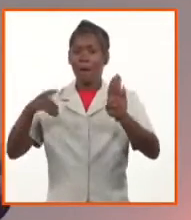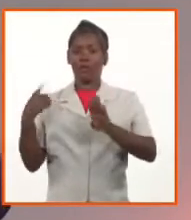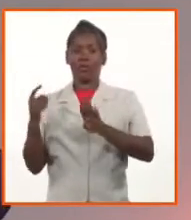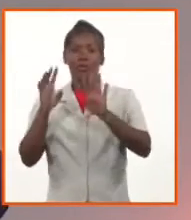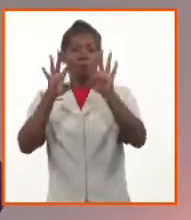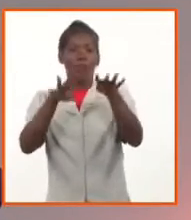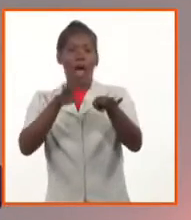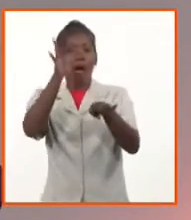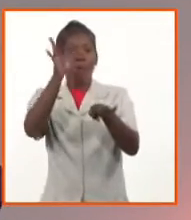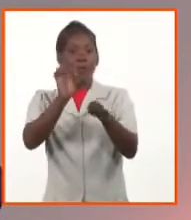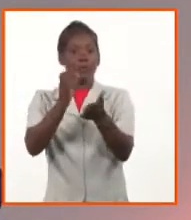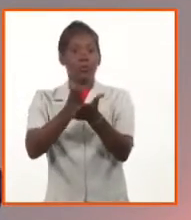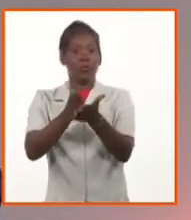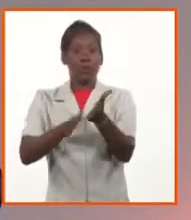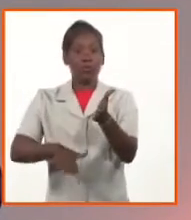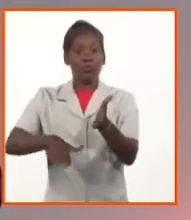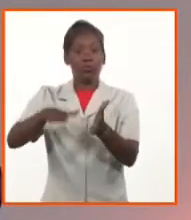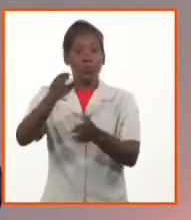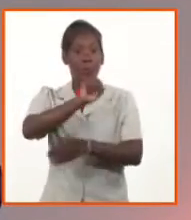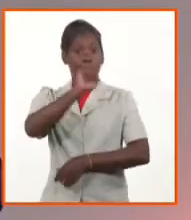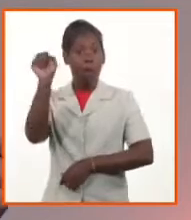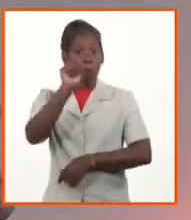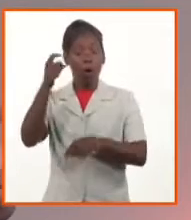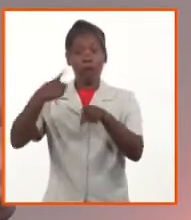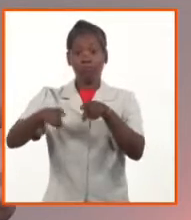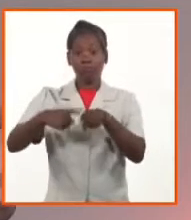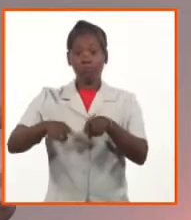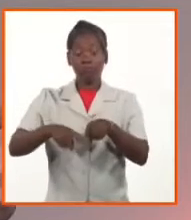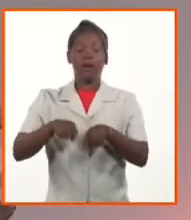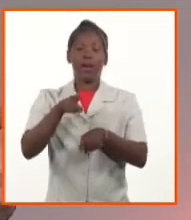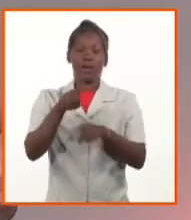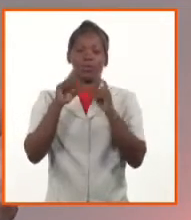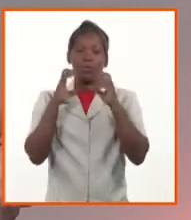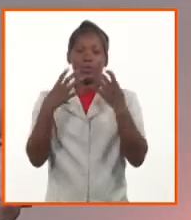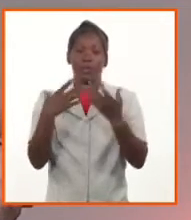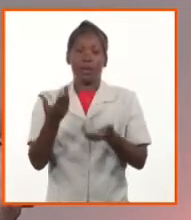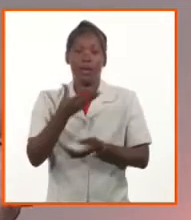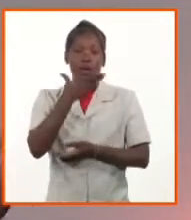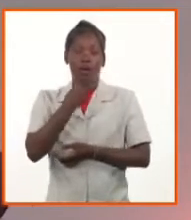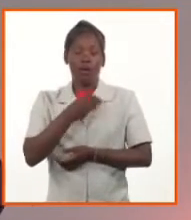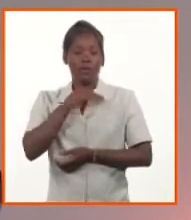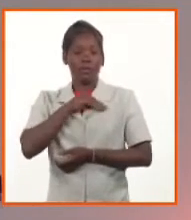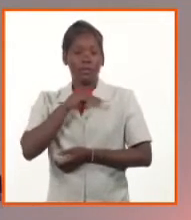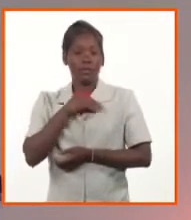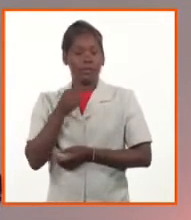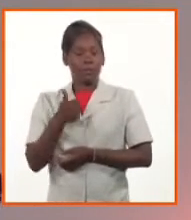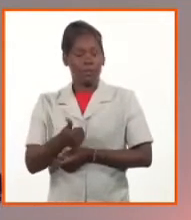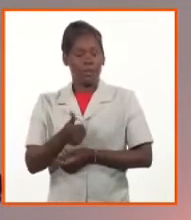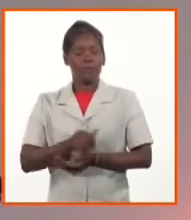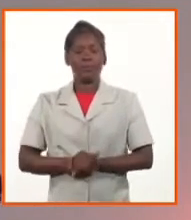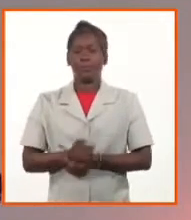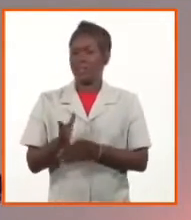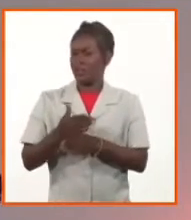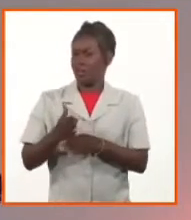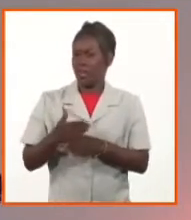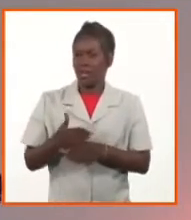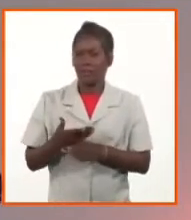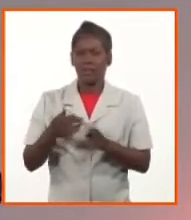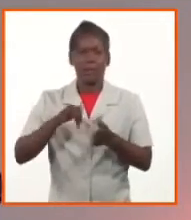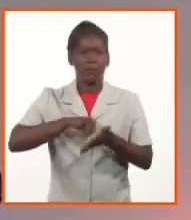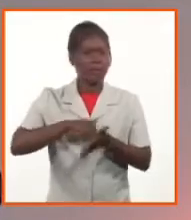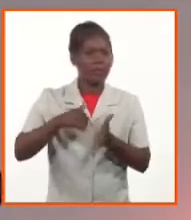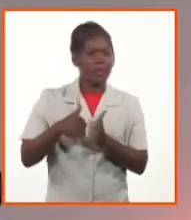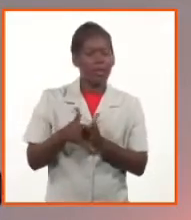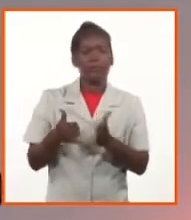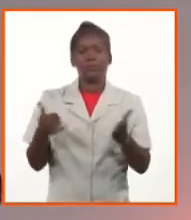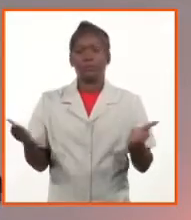Nuestra que se da dentro de las romerías de mayo. También la plataforma de eventos y jornadas de programación que organiza hoy la HS en